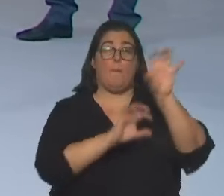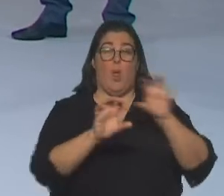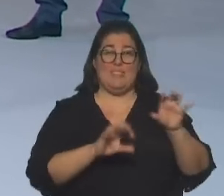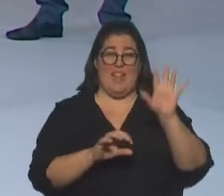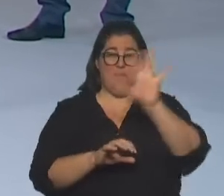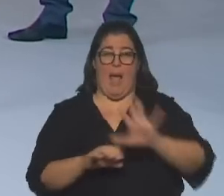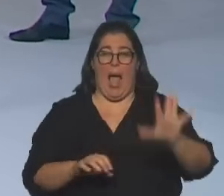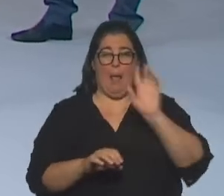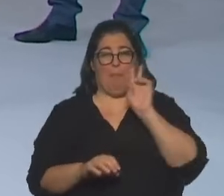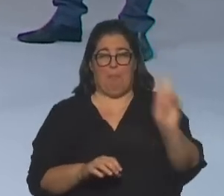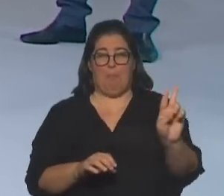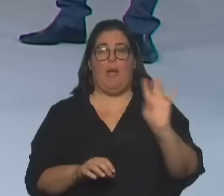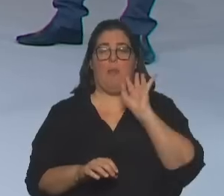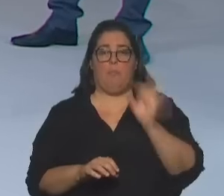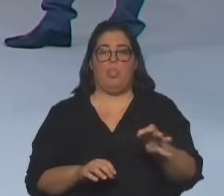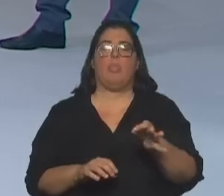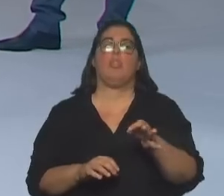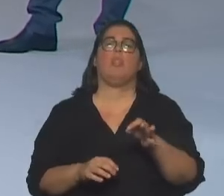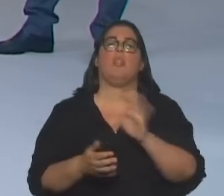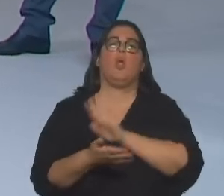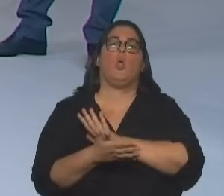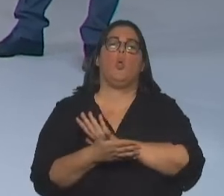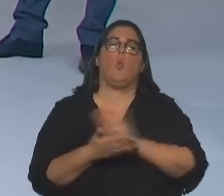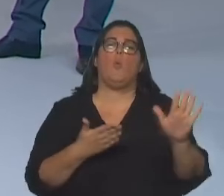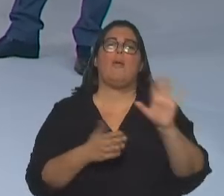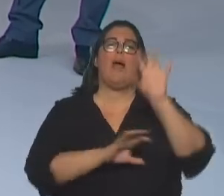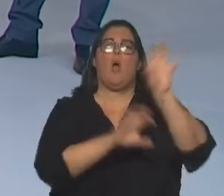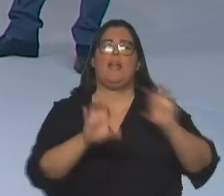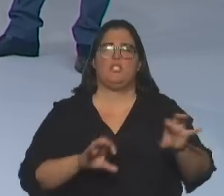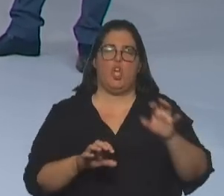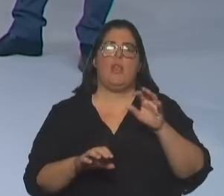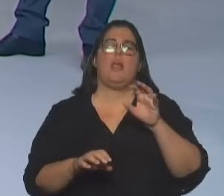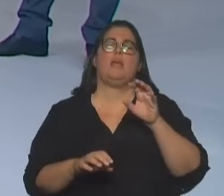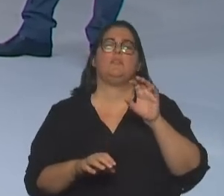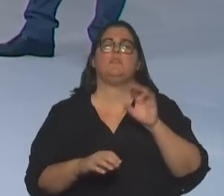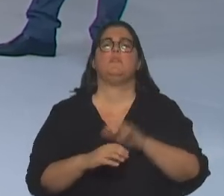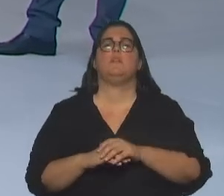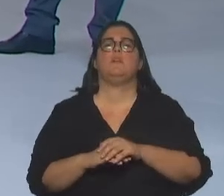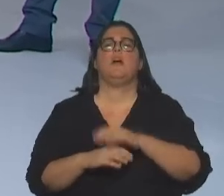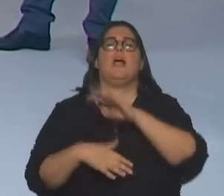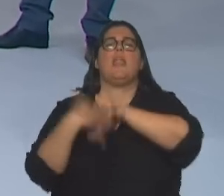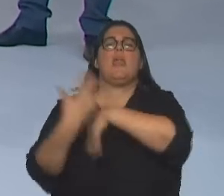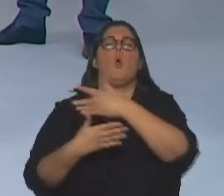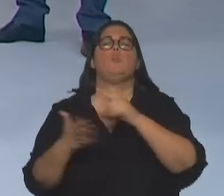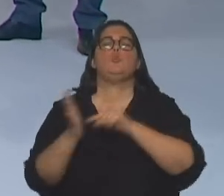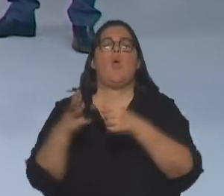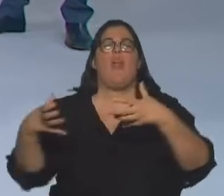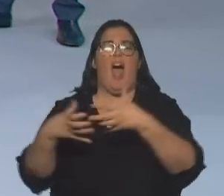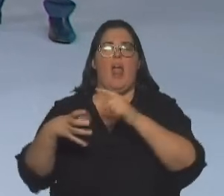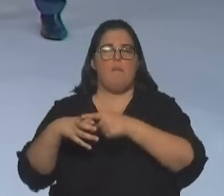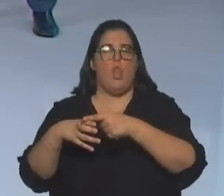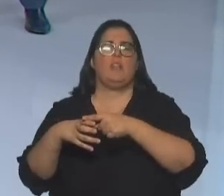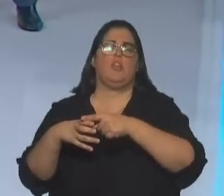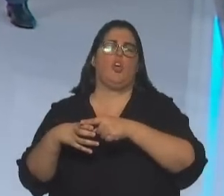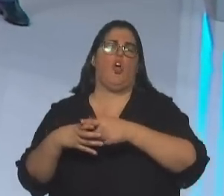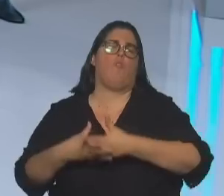mapa y allí están las 9 gobernaciones provinciales que ha adquirido Revolución Ciudadana. Un amplio triunfo en lo que